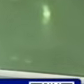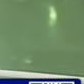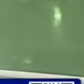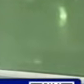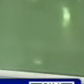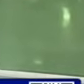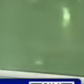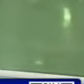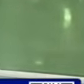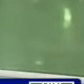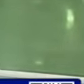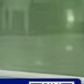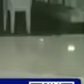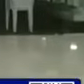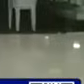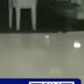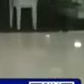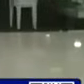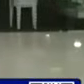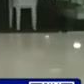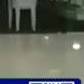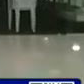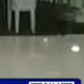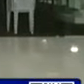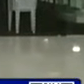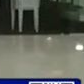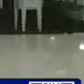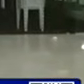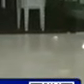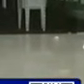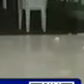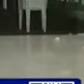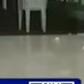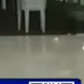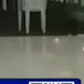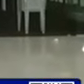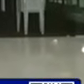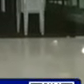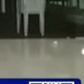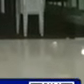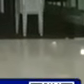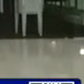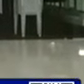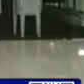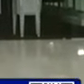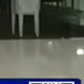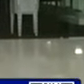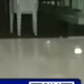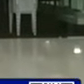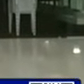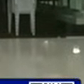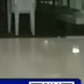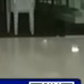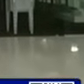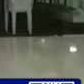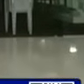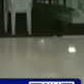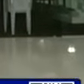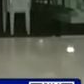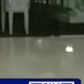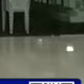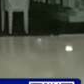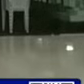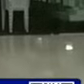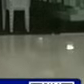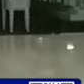¿Cómo estás, Raquel? Muy buenas noches, amigos de todo el país. Justamente la Comisión Mixta de Constitución, al promediar las 7 de la noche,